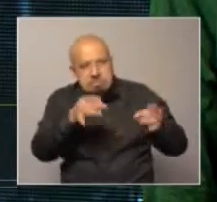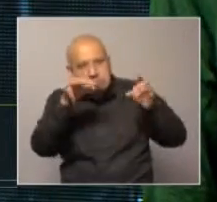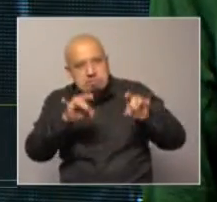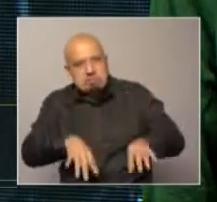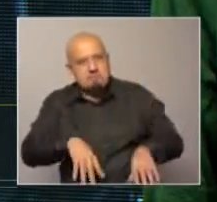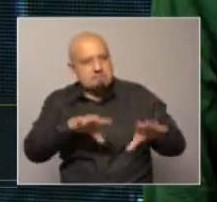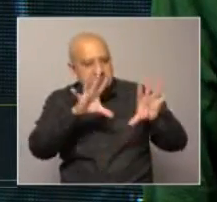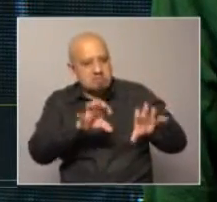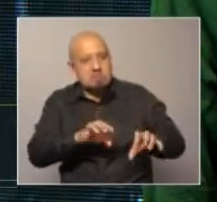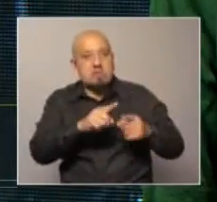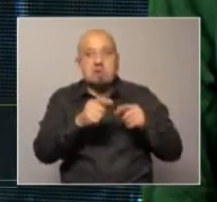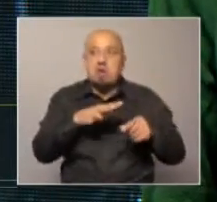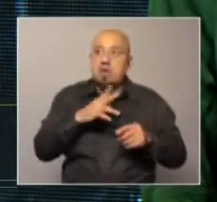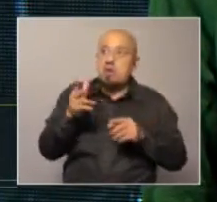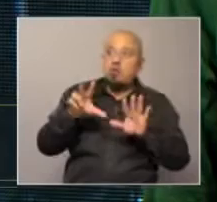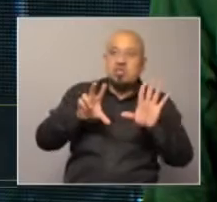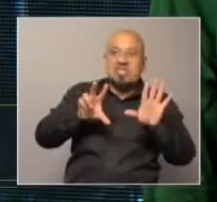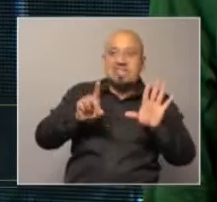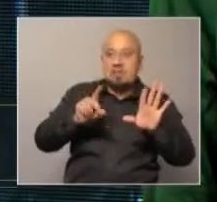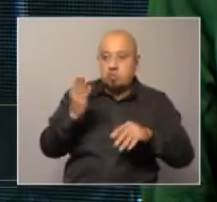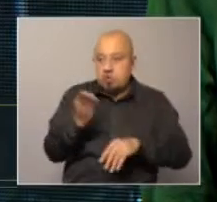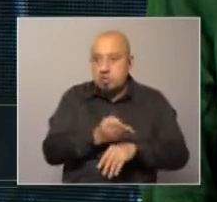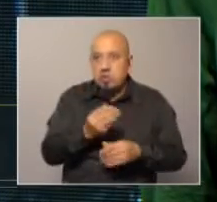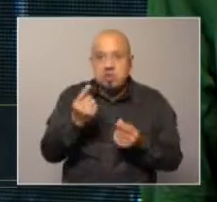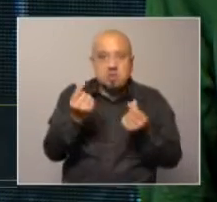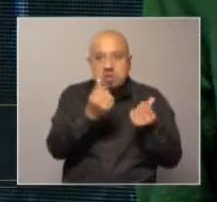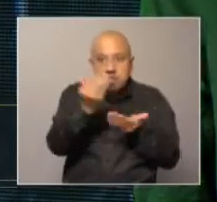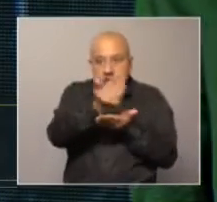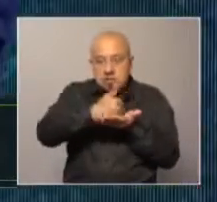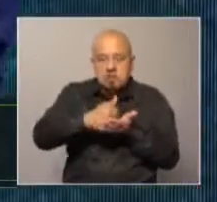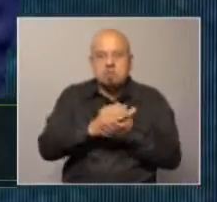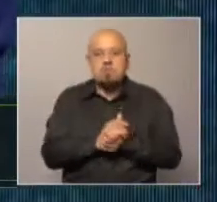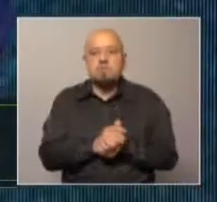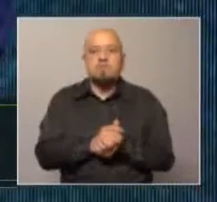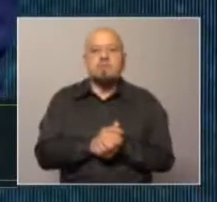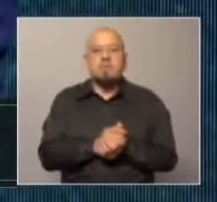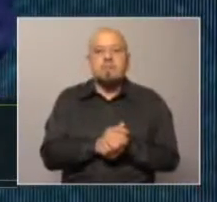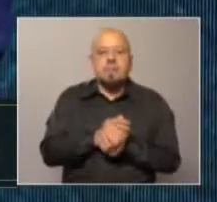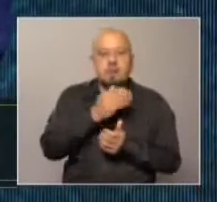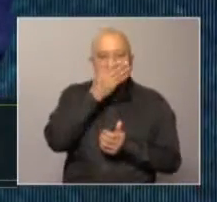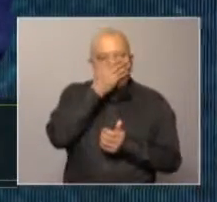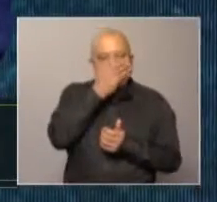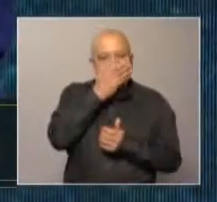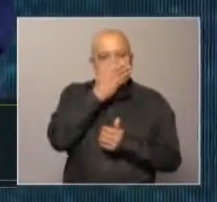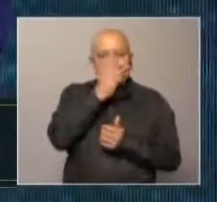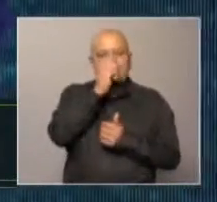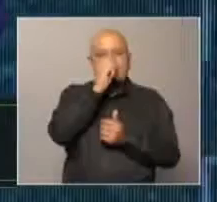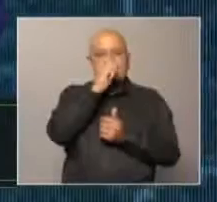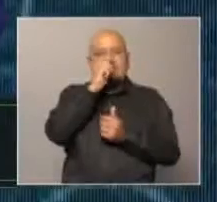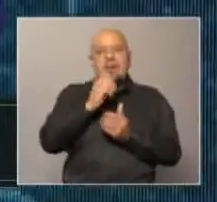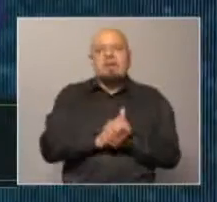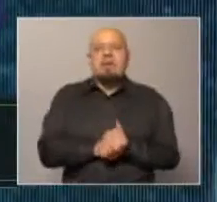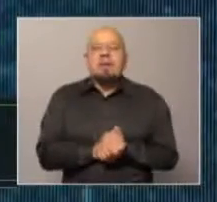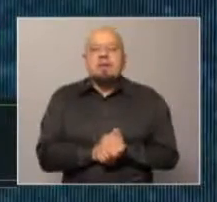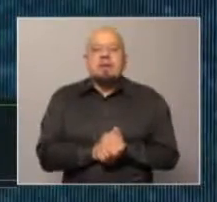del 80% del presupuesto para lo que es obras. O sea que es bastante complejo. No, me quedé pensando porque en realidad uno no se